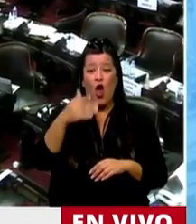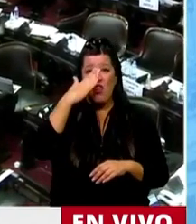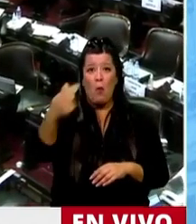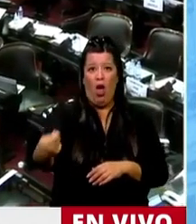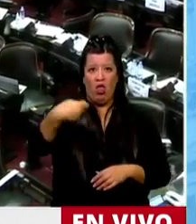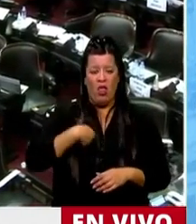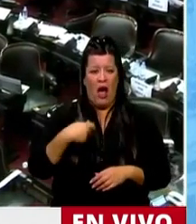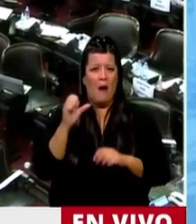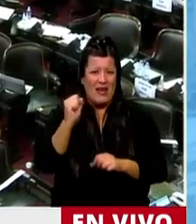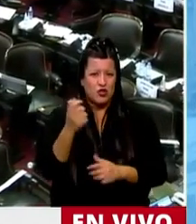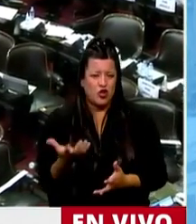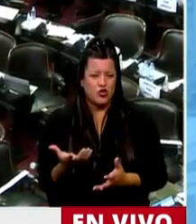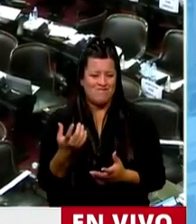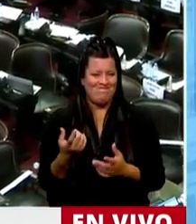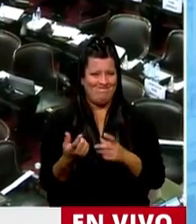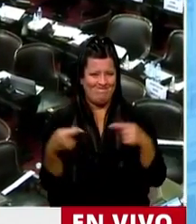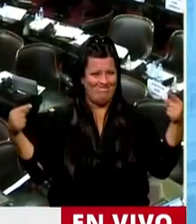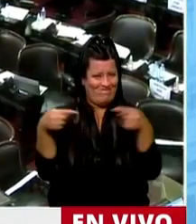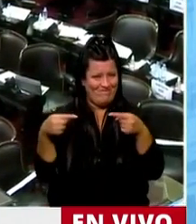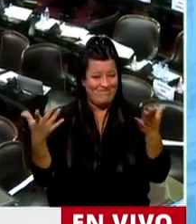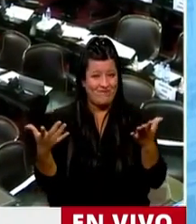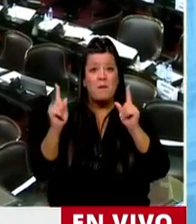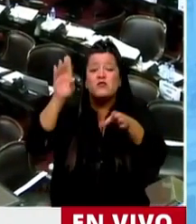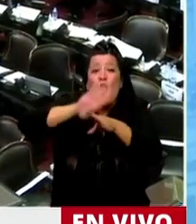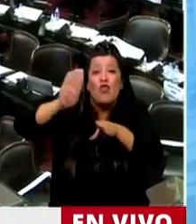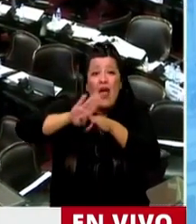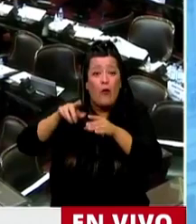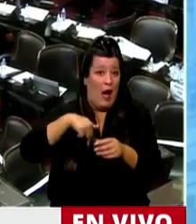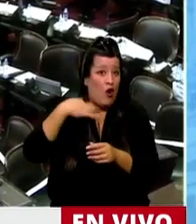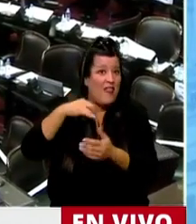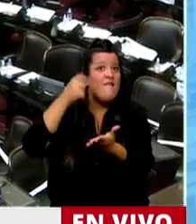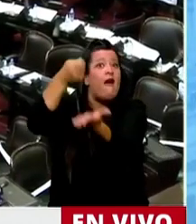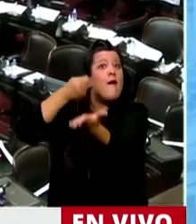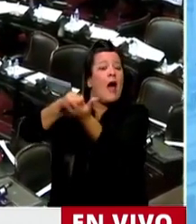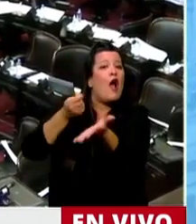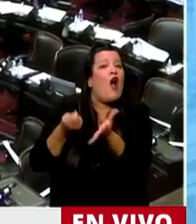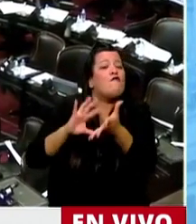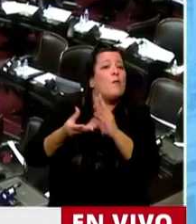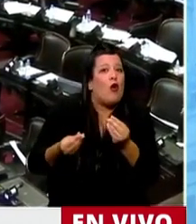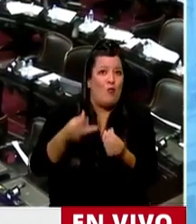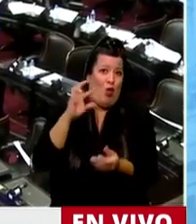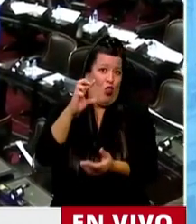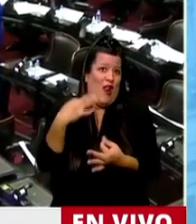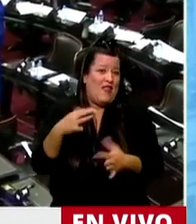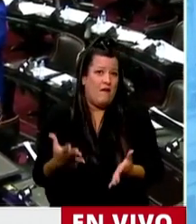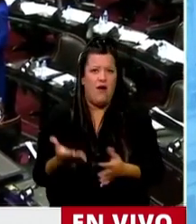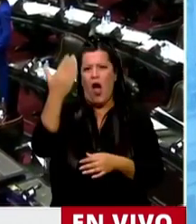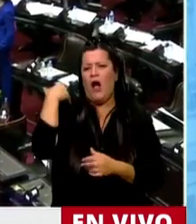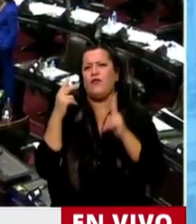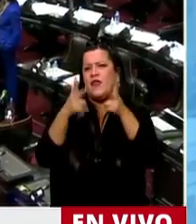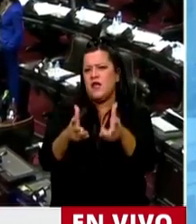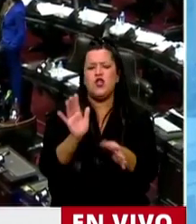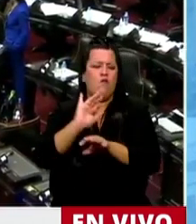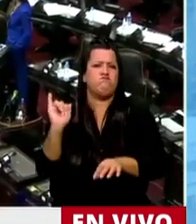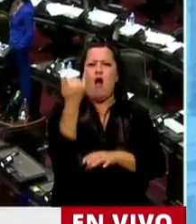peso, y hoy esa deuda se devuelve en dólar. Y se pavoneaban, que eran el